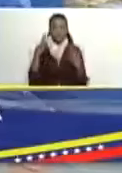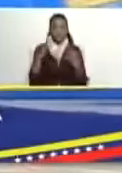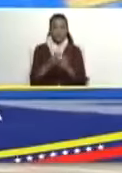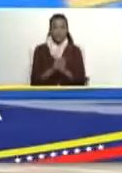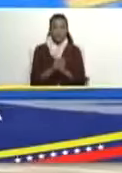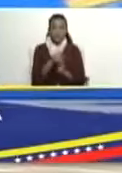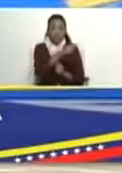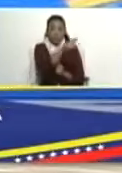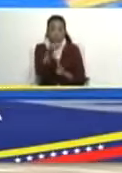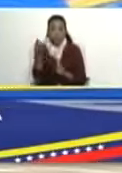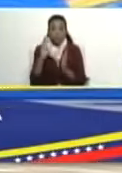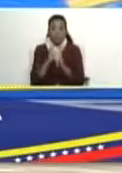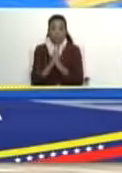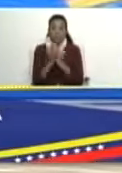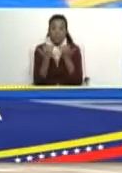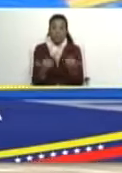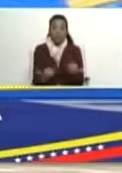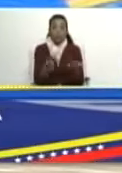Cuaderno y lápiz.